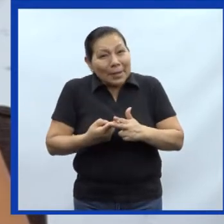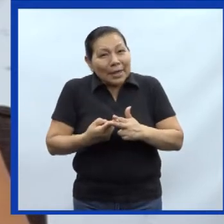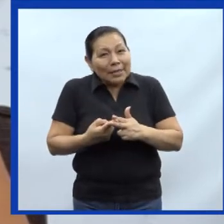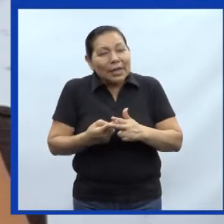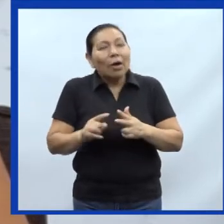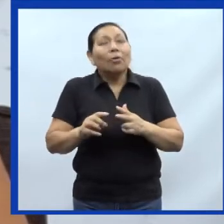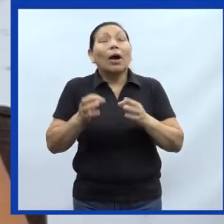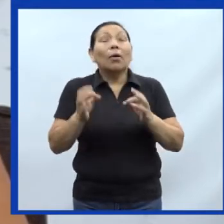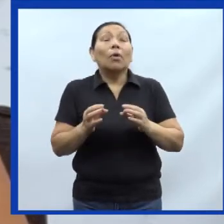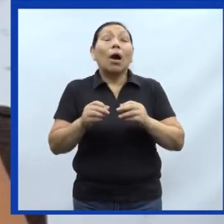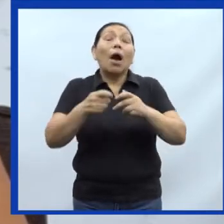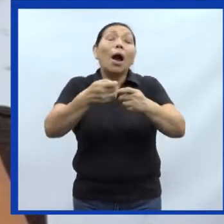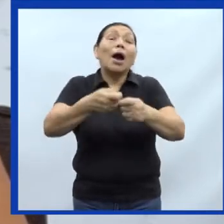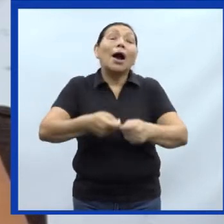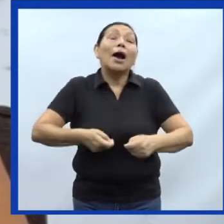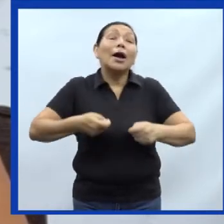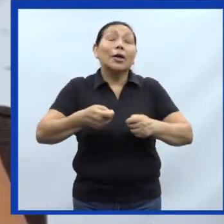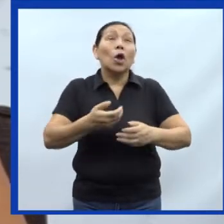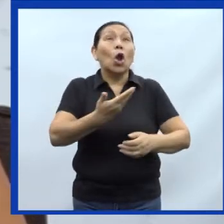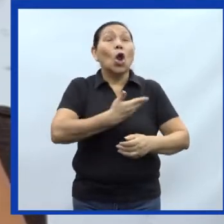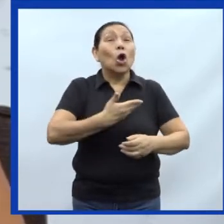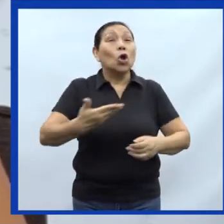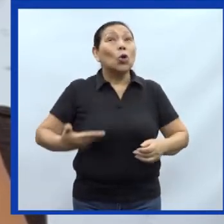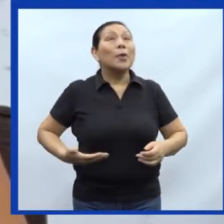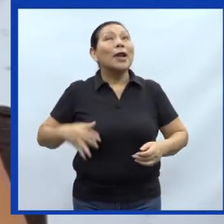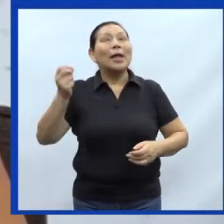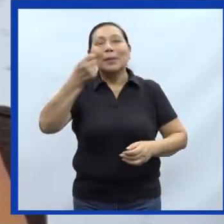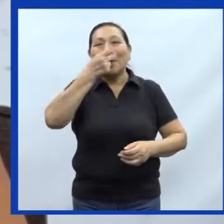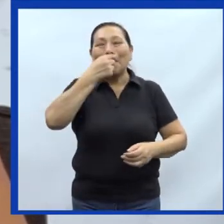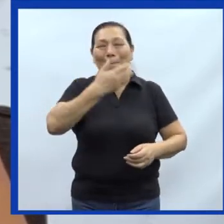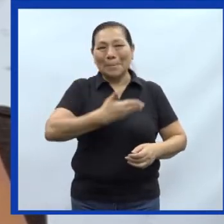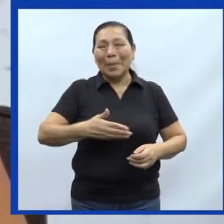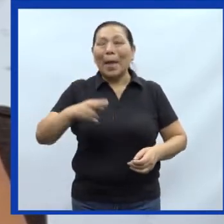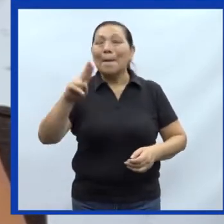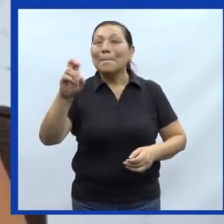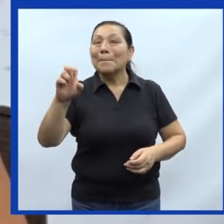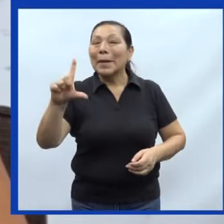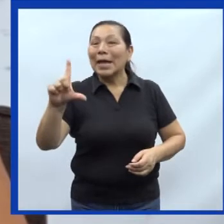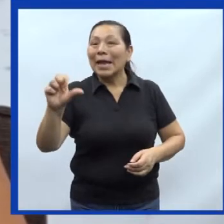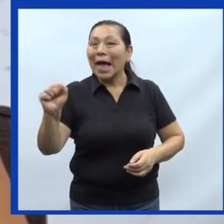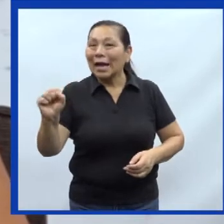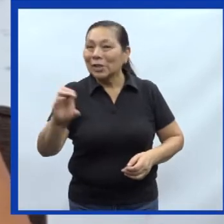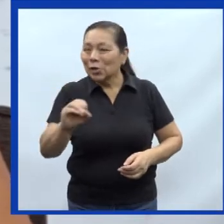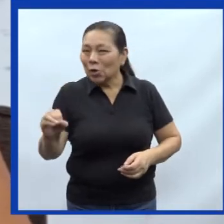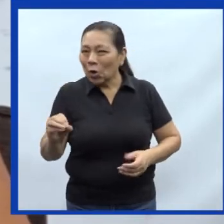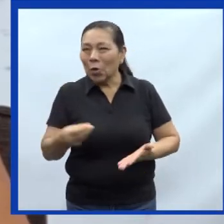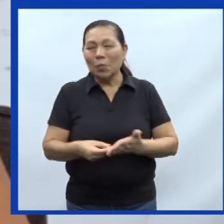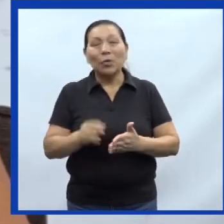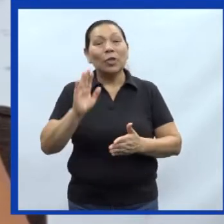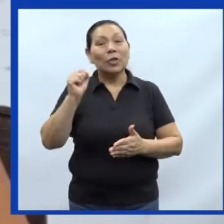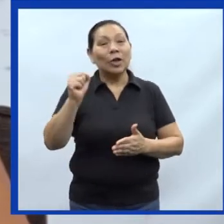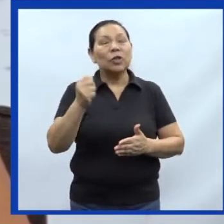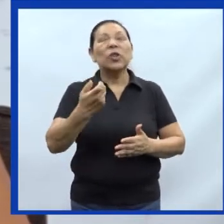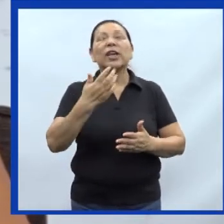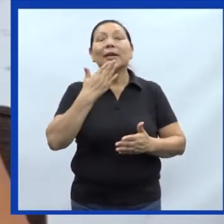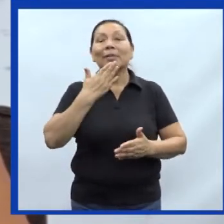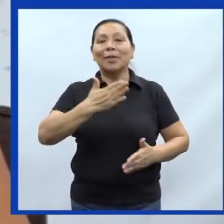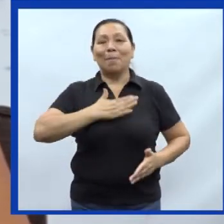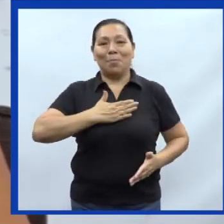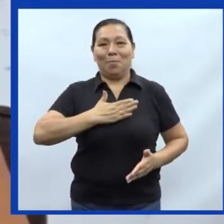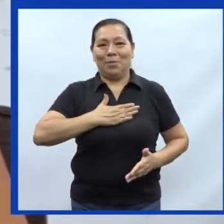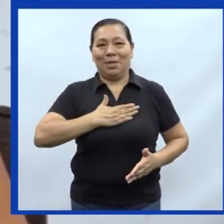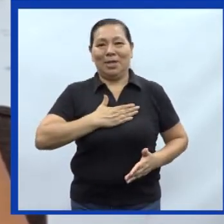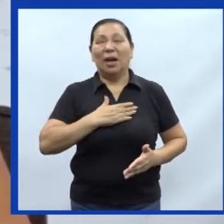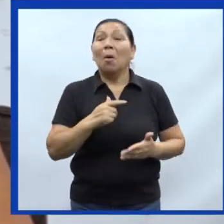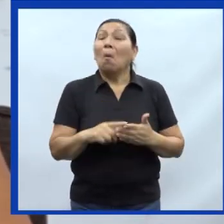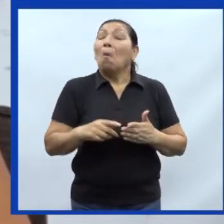tiene su origen agrario, porque nace en el gobierno de Velasco para buscando un mecanismo de tutela del derecho de propiedad.